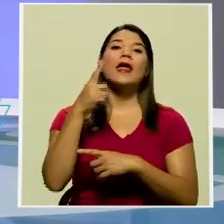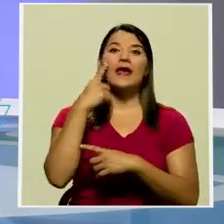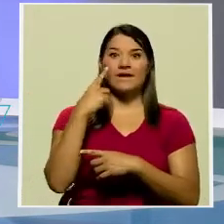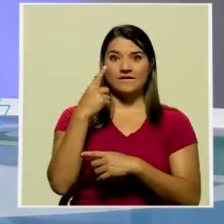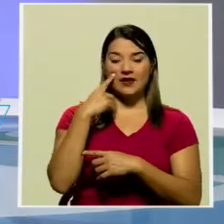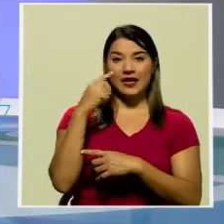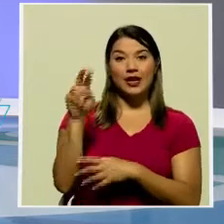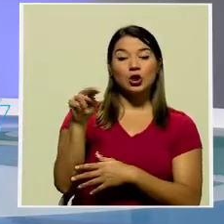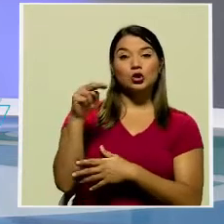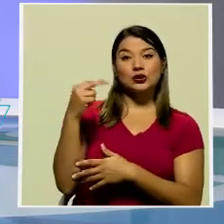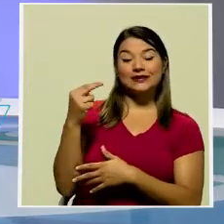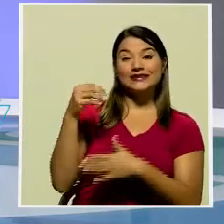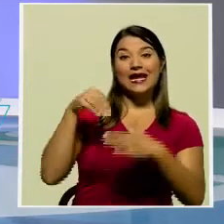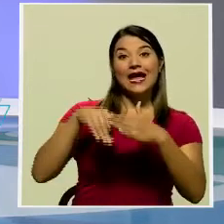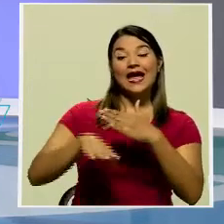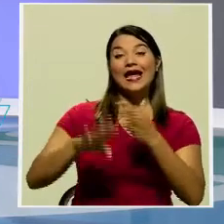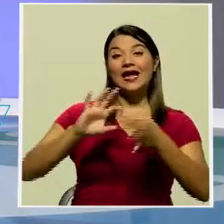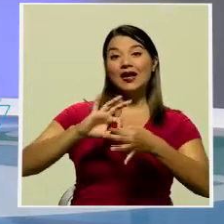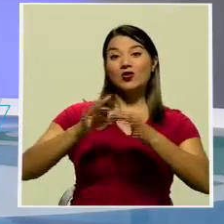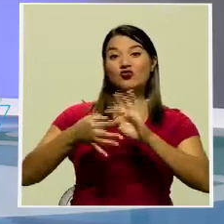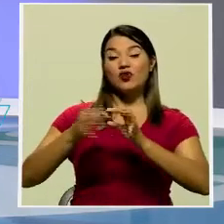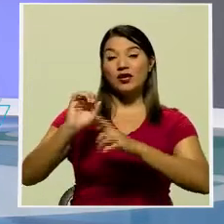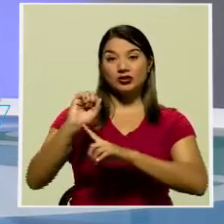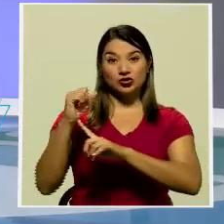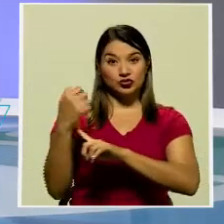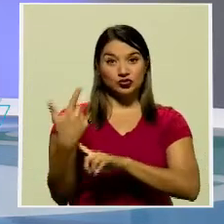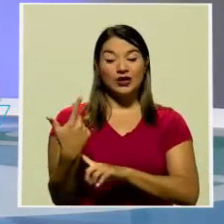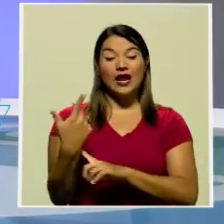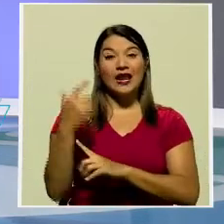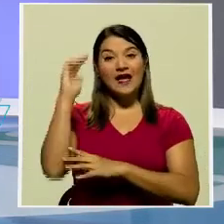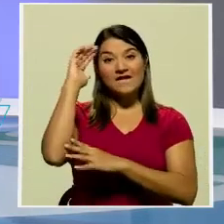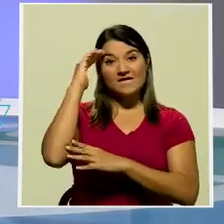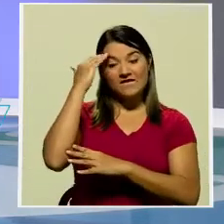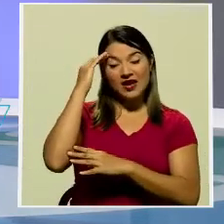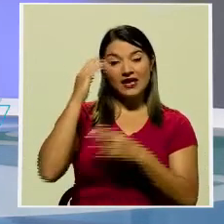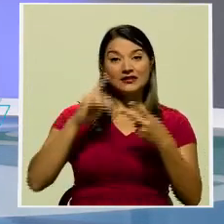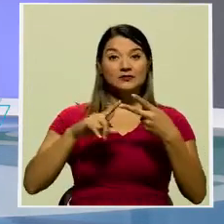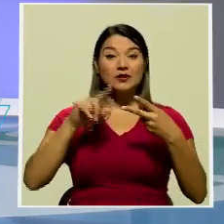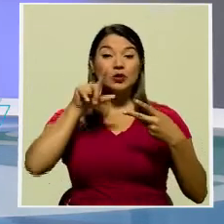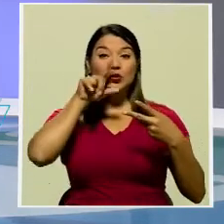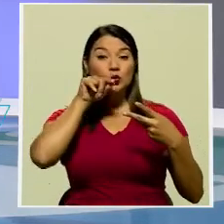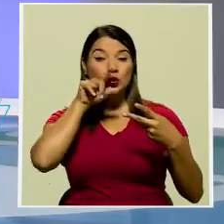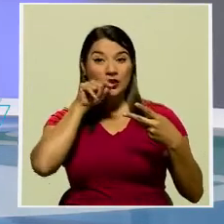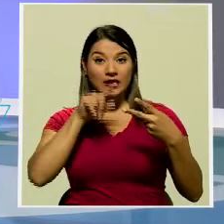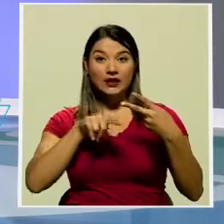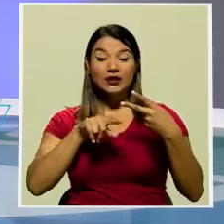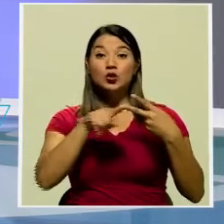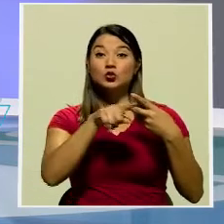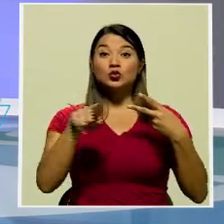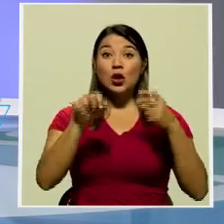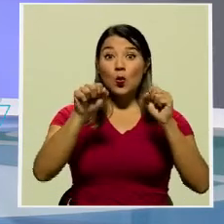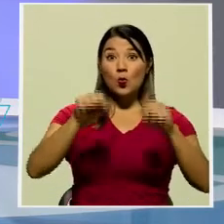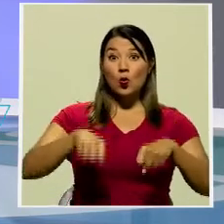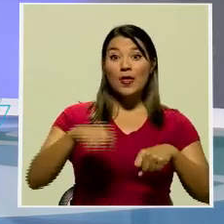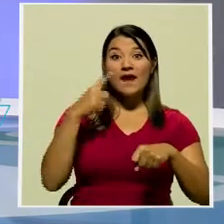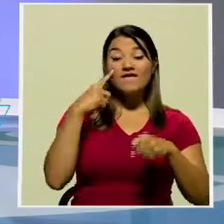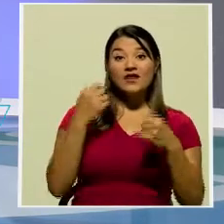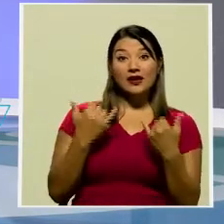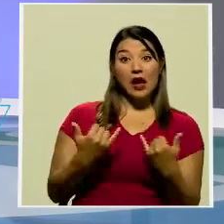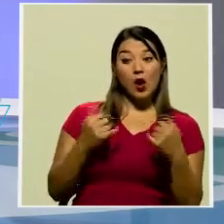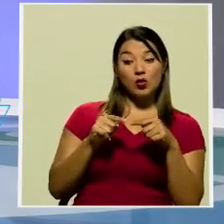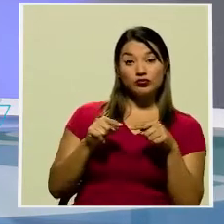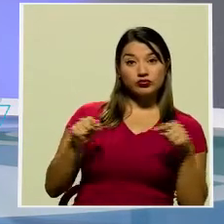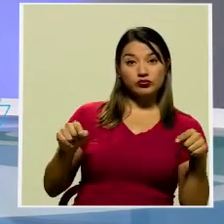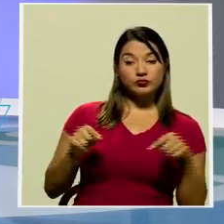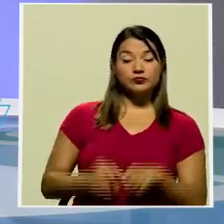en las direcciones de redes sociales de Facebook y Twitter que aparecen en este momento